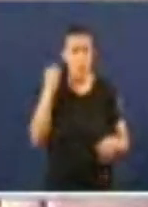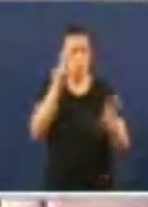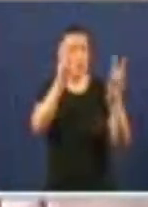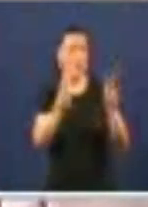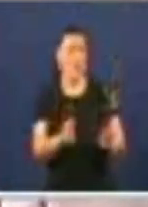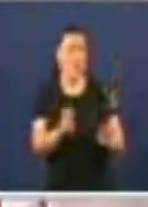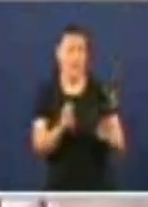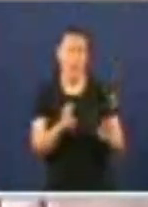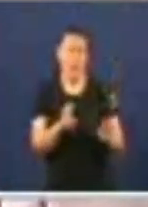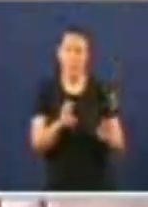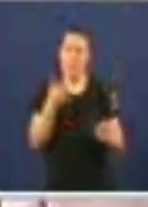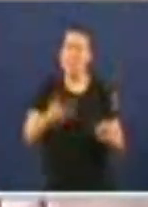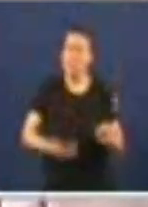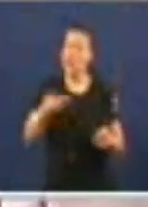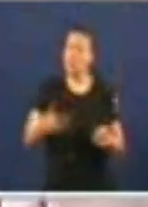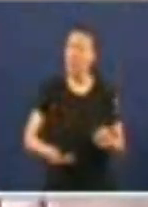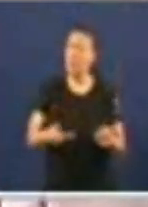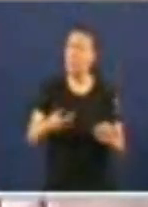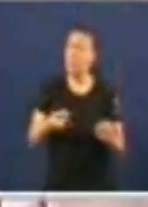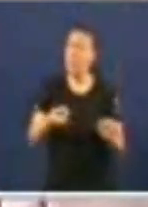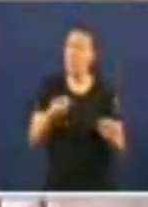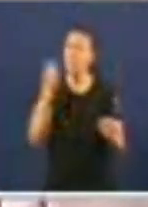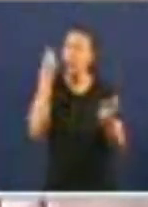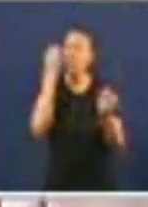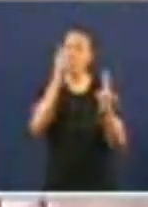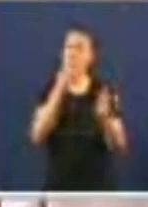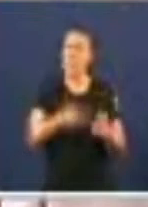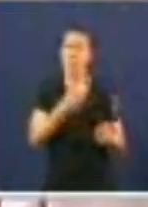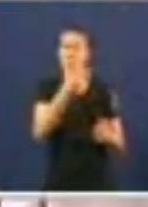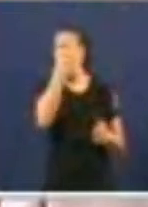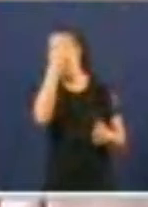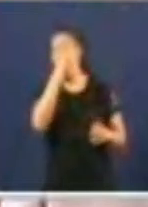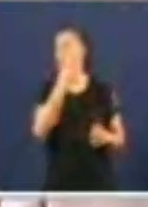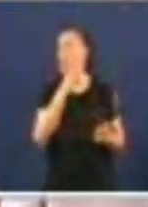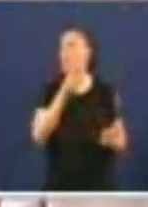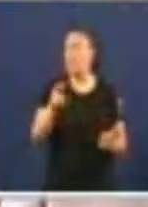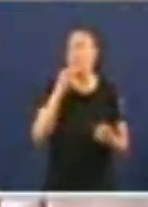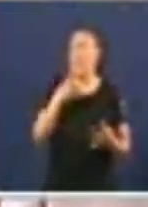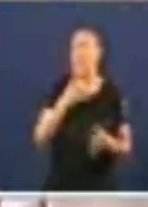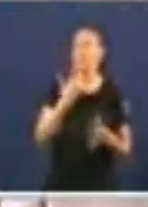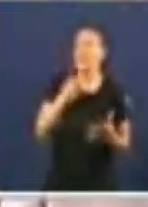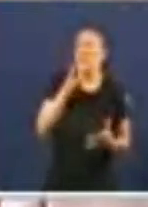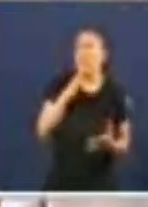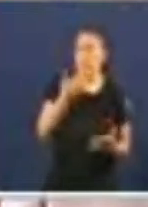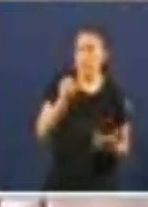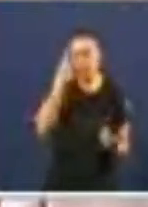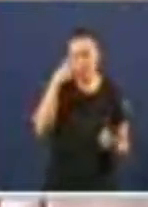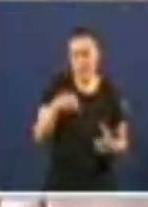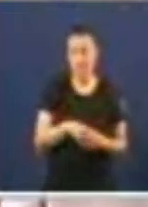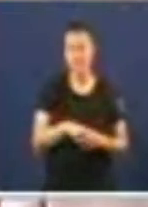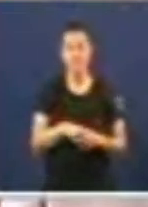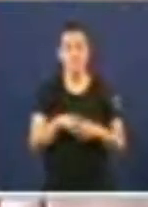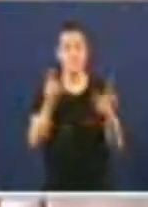ten a suficiente trascendencia como para que vostede non mire para outro lado. E, en segundo lugar, a mí me